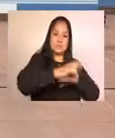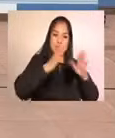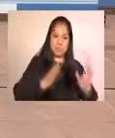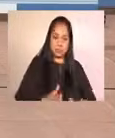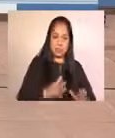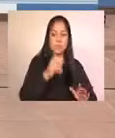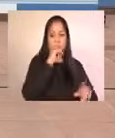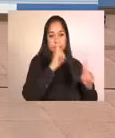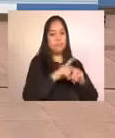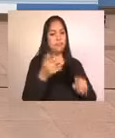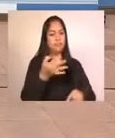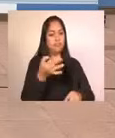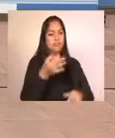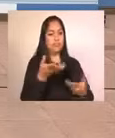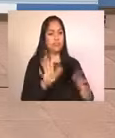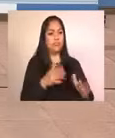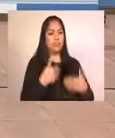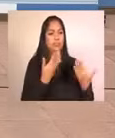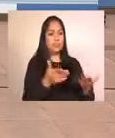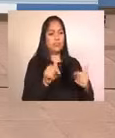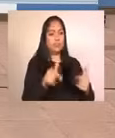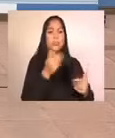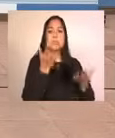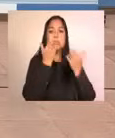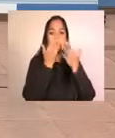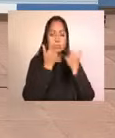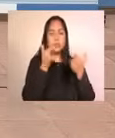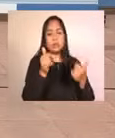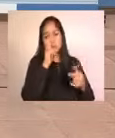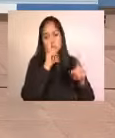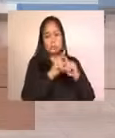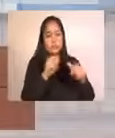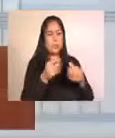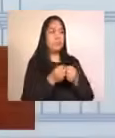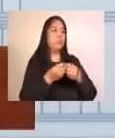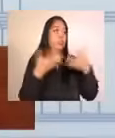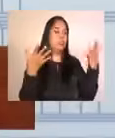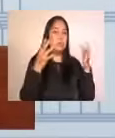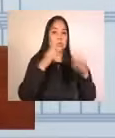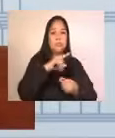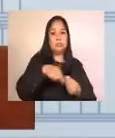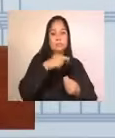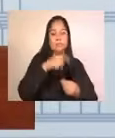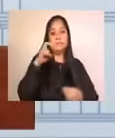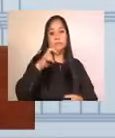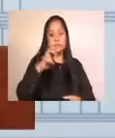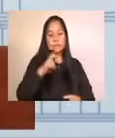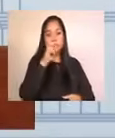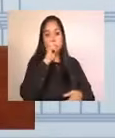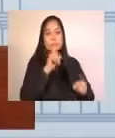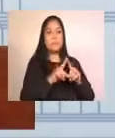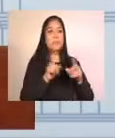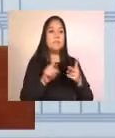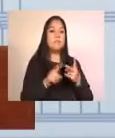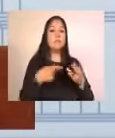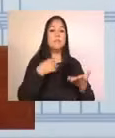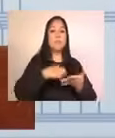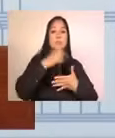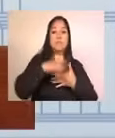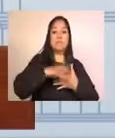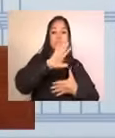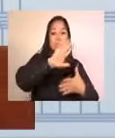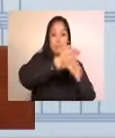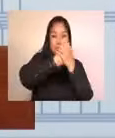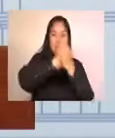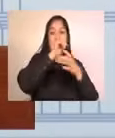la efectividad que había en la entrega de raciones de comida a millones de familias necesitadas, el programa Mano a Mano en